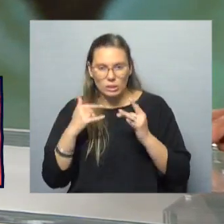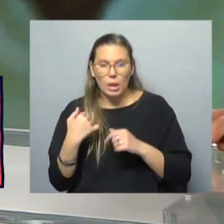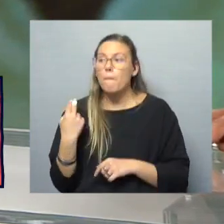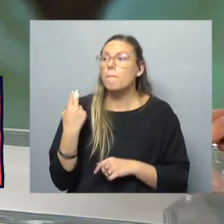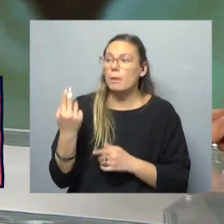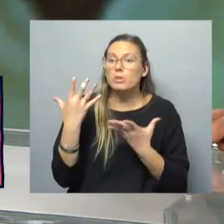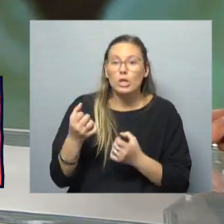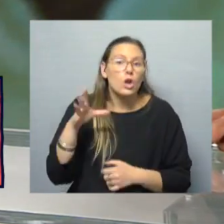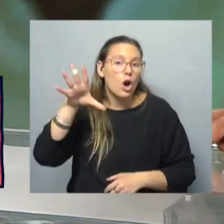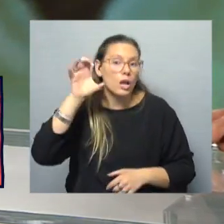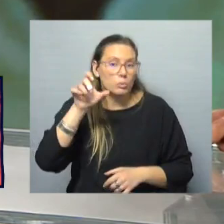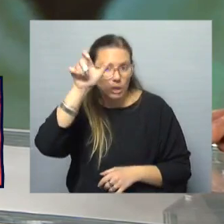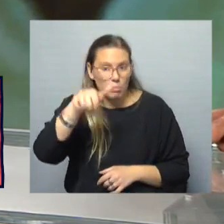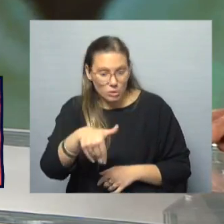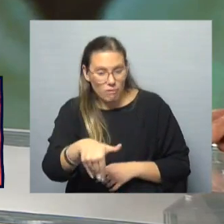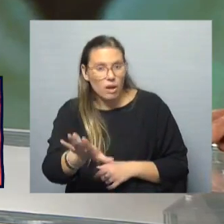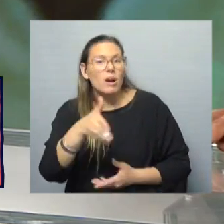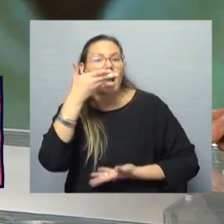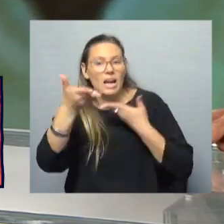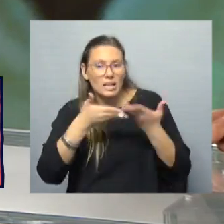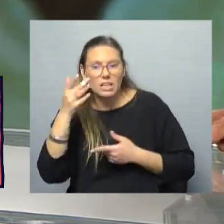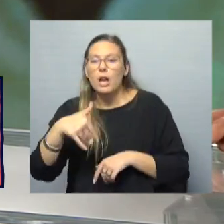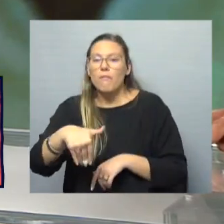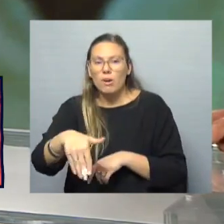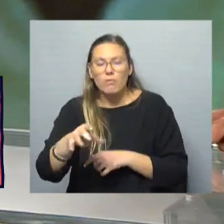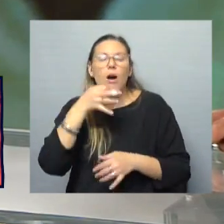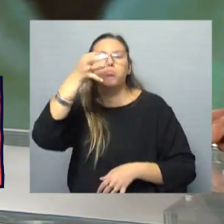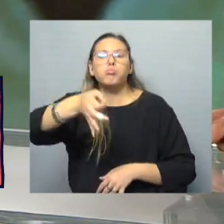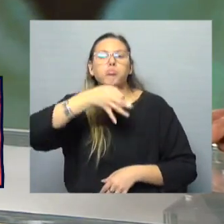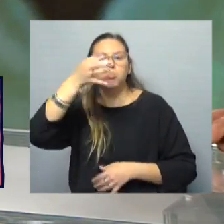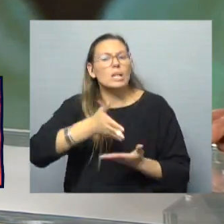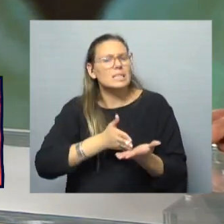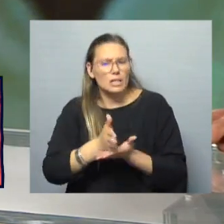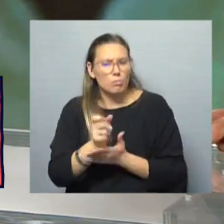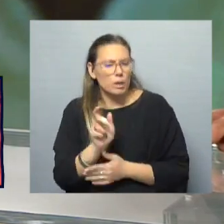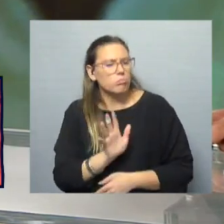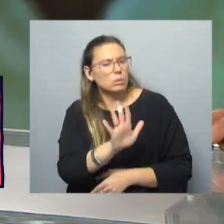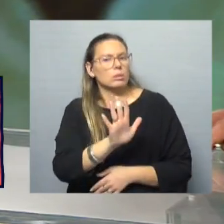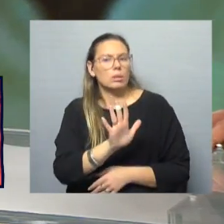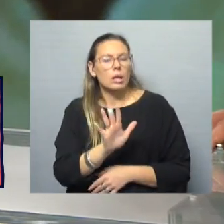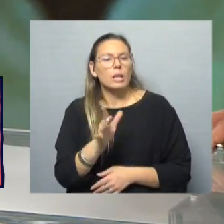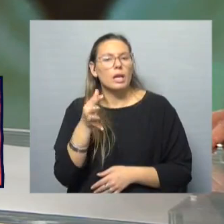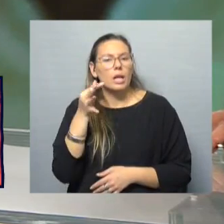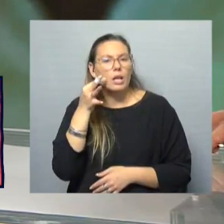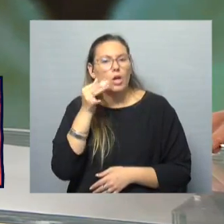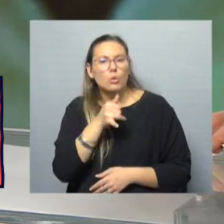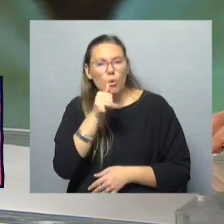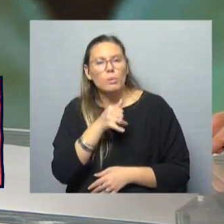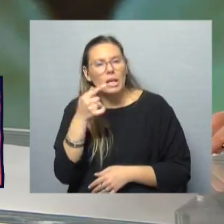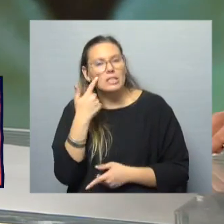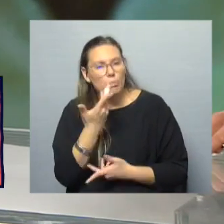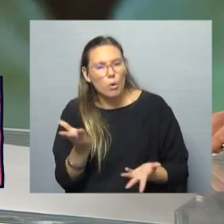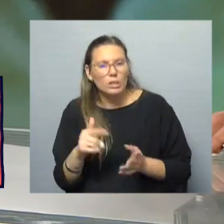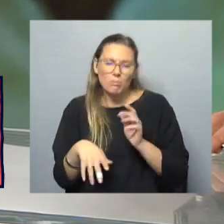quiero escuchar al que está por cantar, al que está por recitar todo el tiempo. Y en el documental se deja de entrever, capaz que más